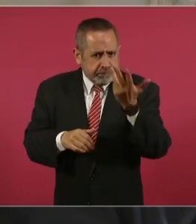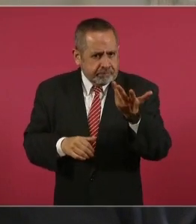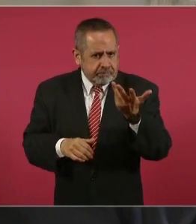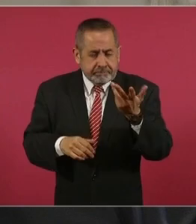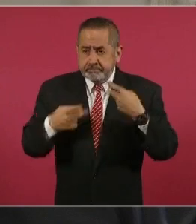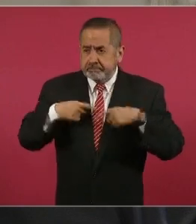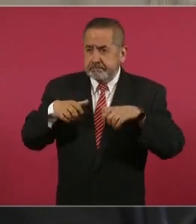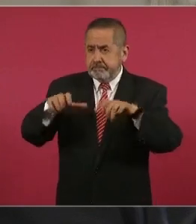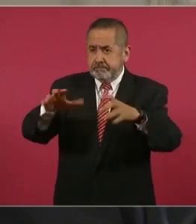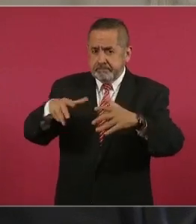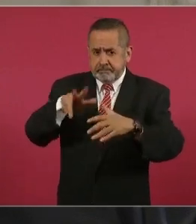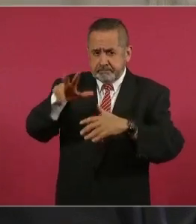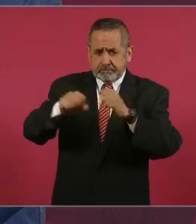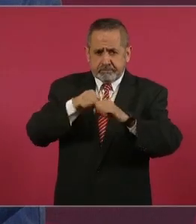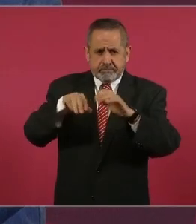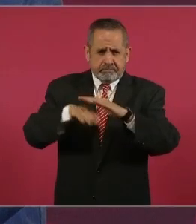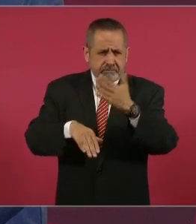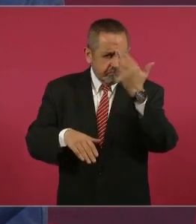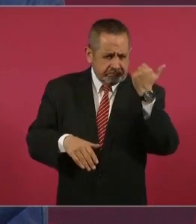los ciudadanos?